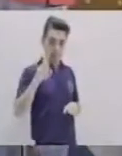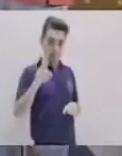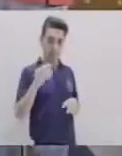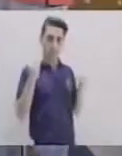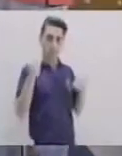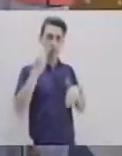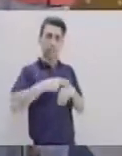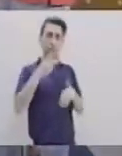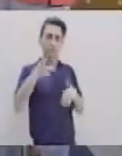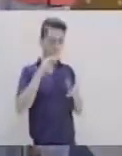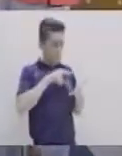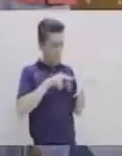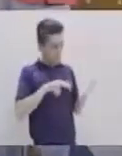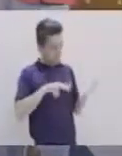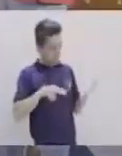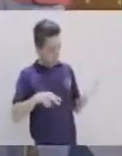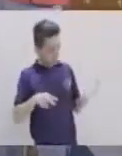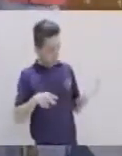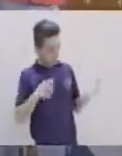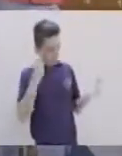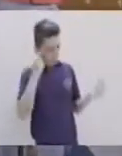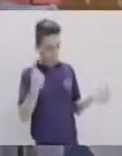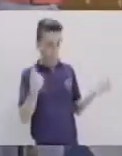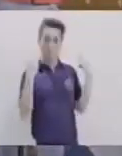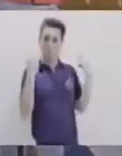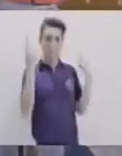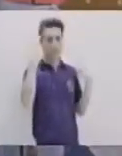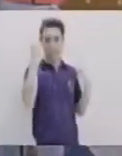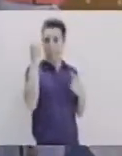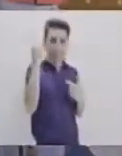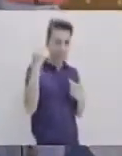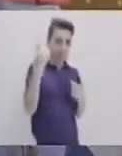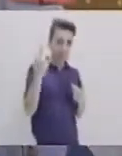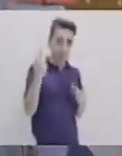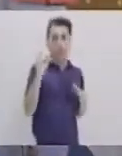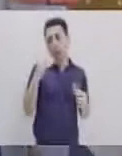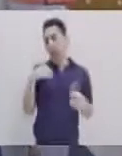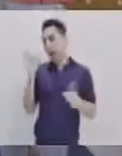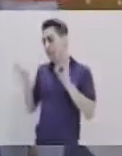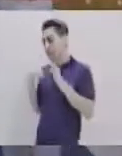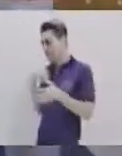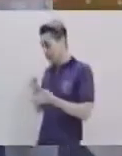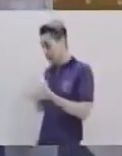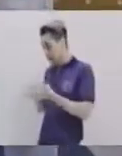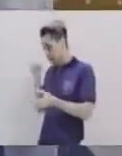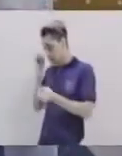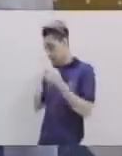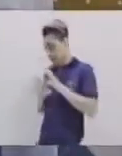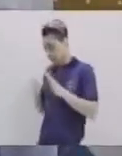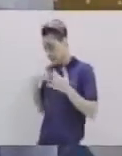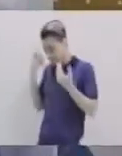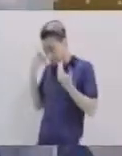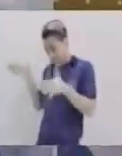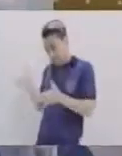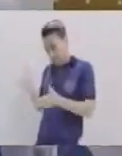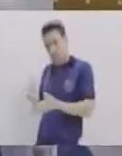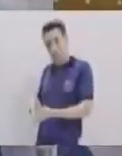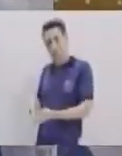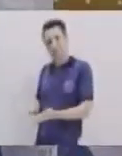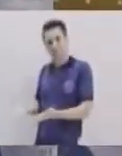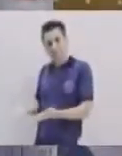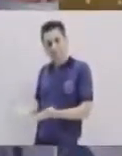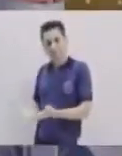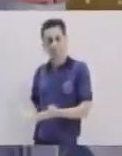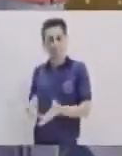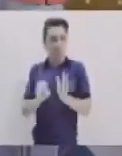idea de qué hablaron al final. O que no nos concentramos en el texto y al final terminamos de leer y no sabemos de qué se trataba el texto. Y si de repente te hacen